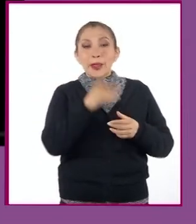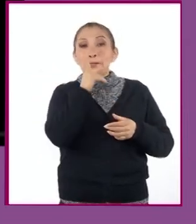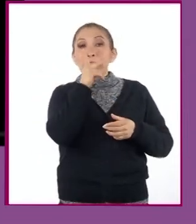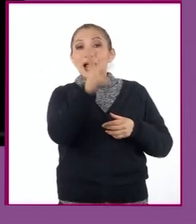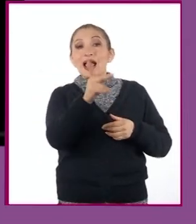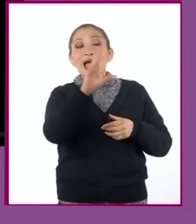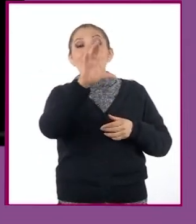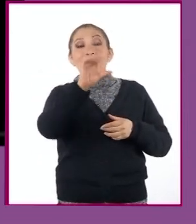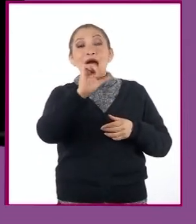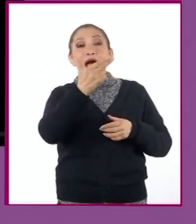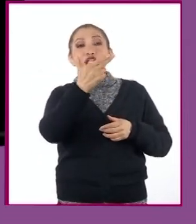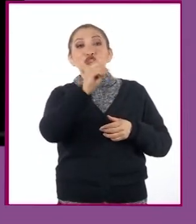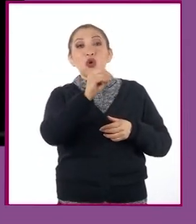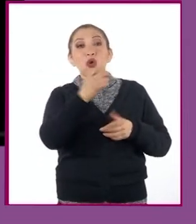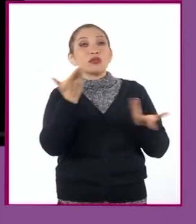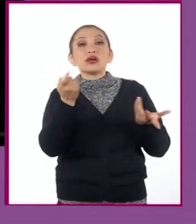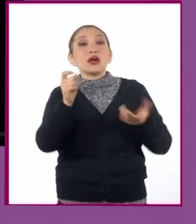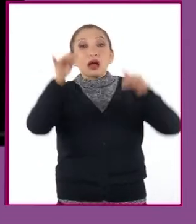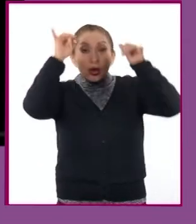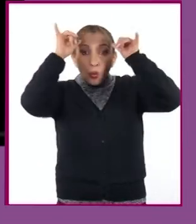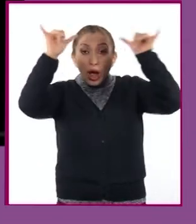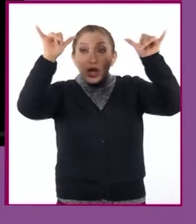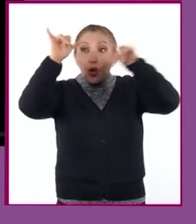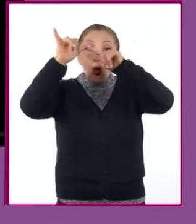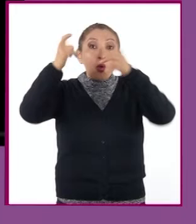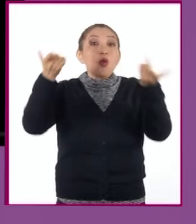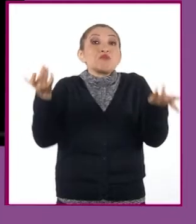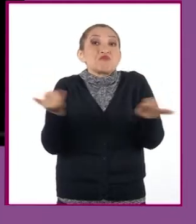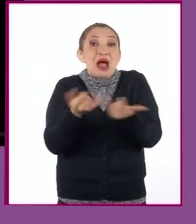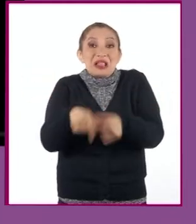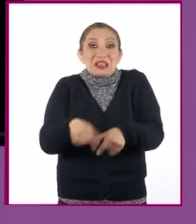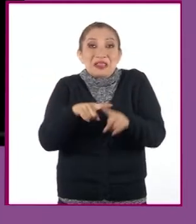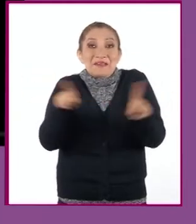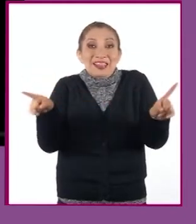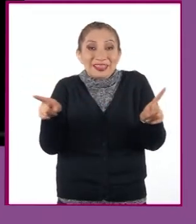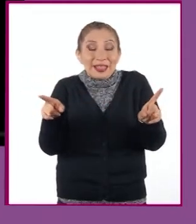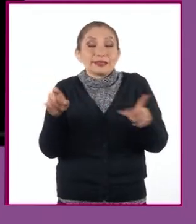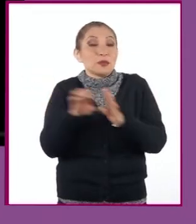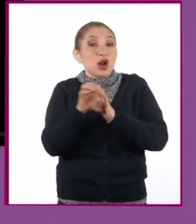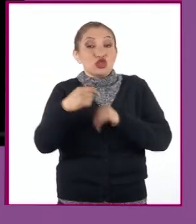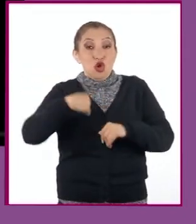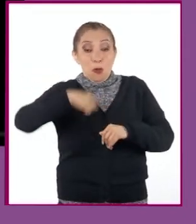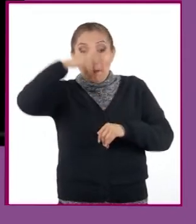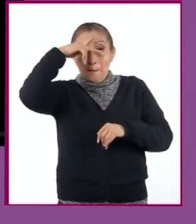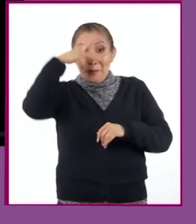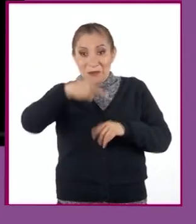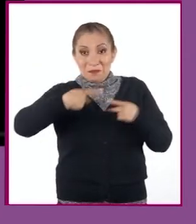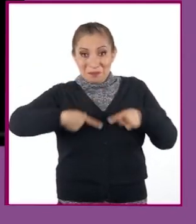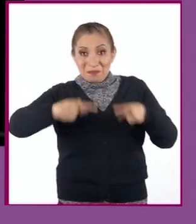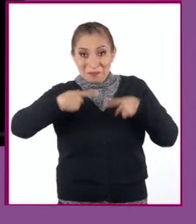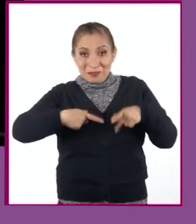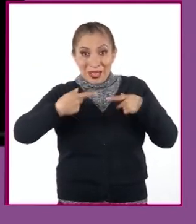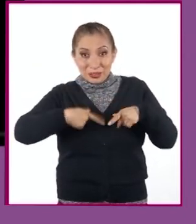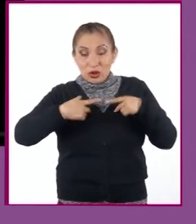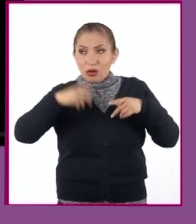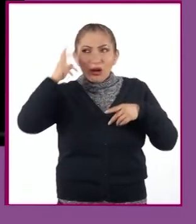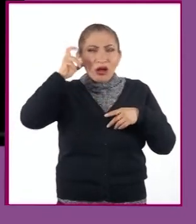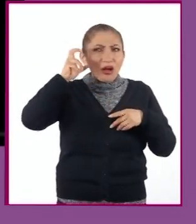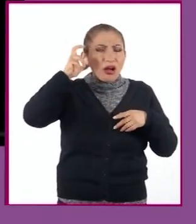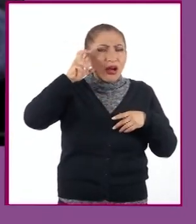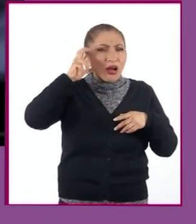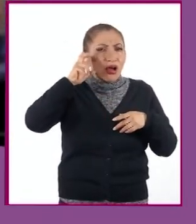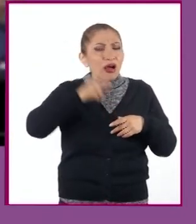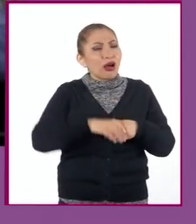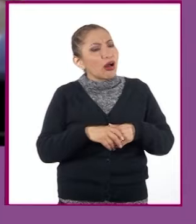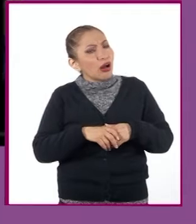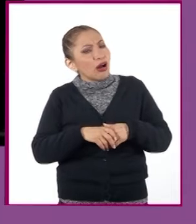palabra cachos en lugar de cuernos. Y sin embargo, si uno como mexicano escucha la